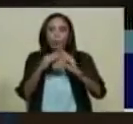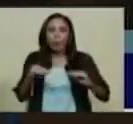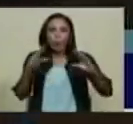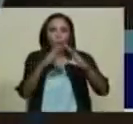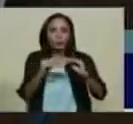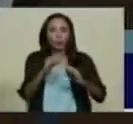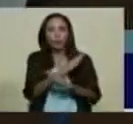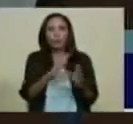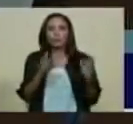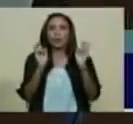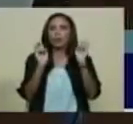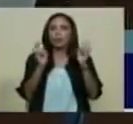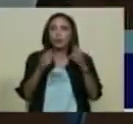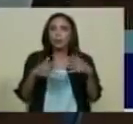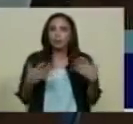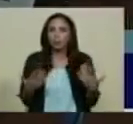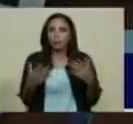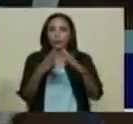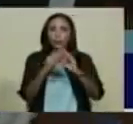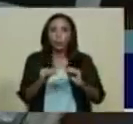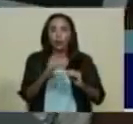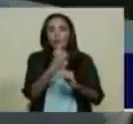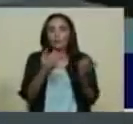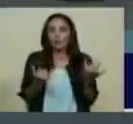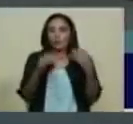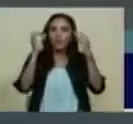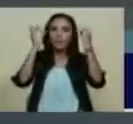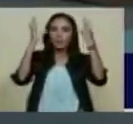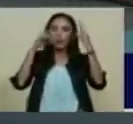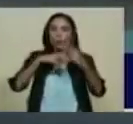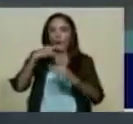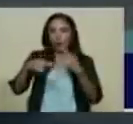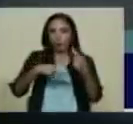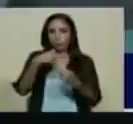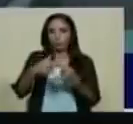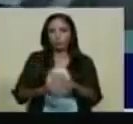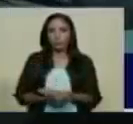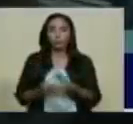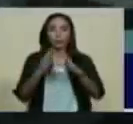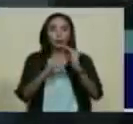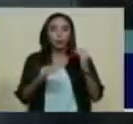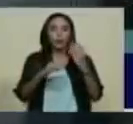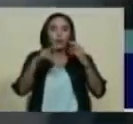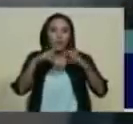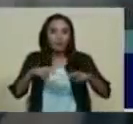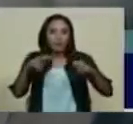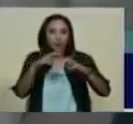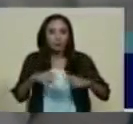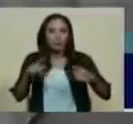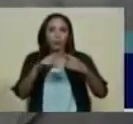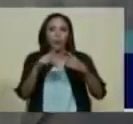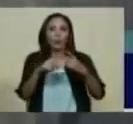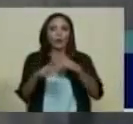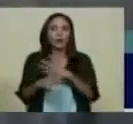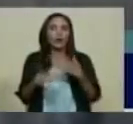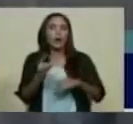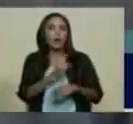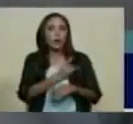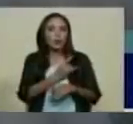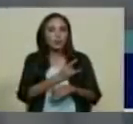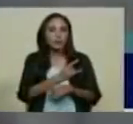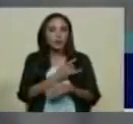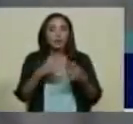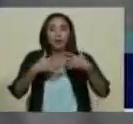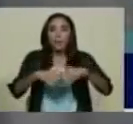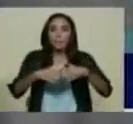esas áreas que hemos podido desarrollar en Revolución, de nuestros centros de investigaciones, de nuestras universidades, de nuestras